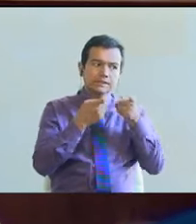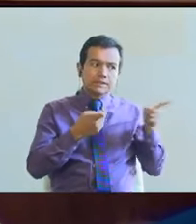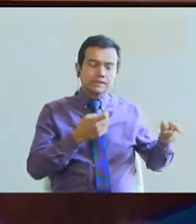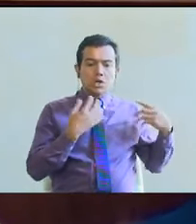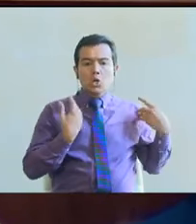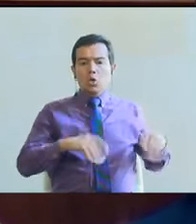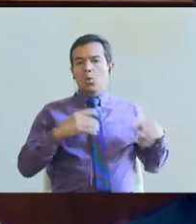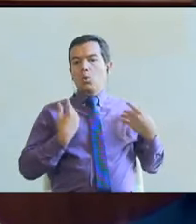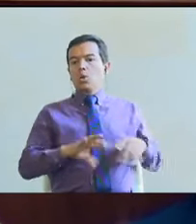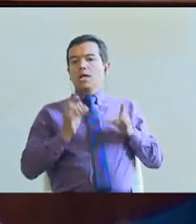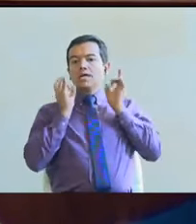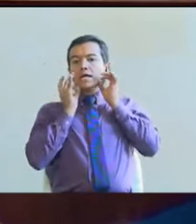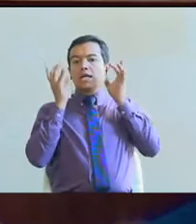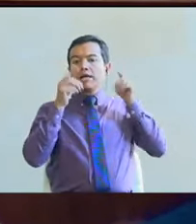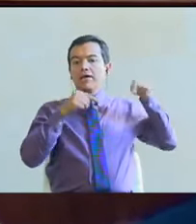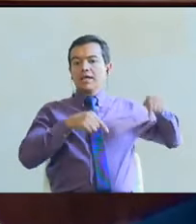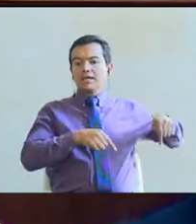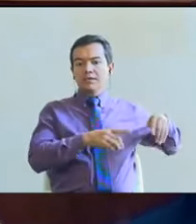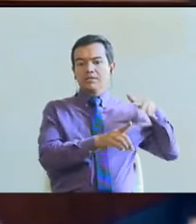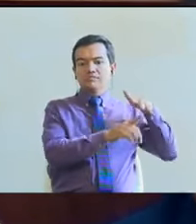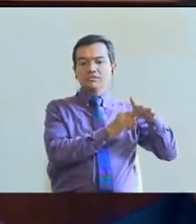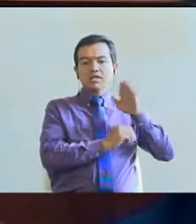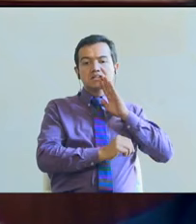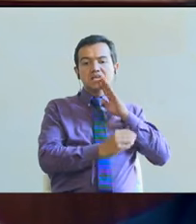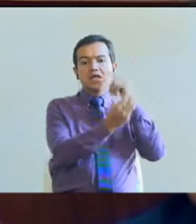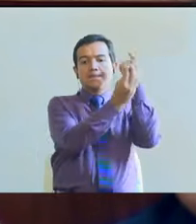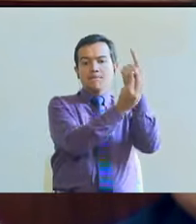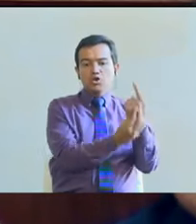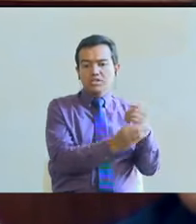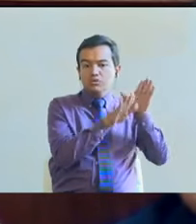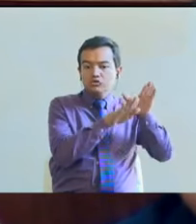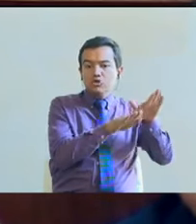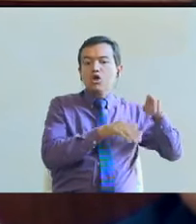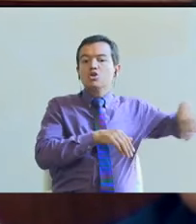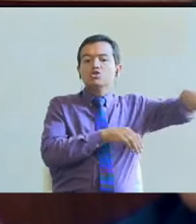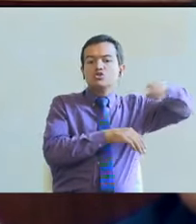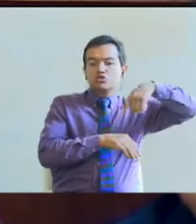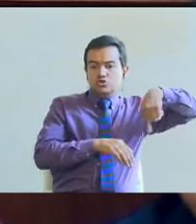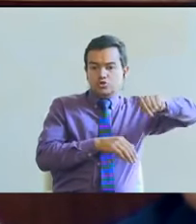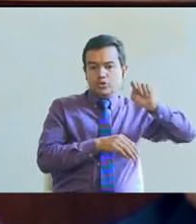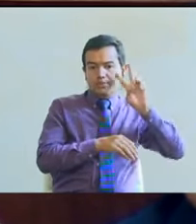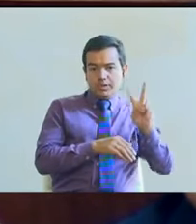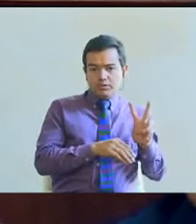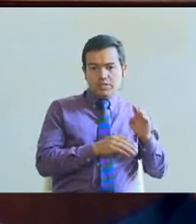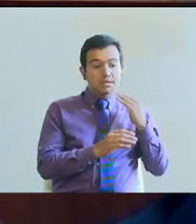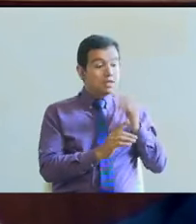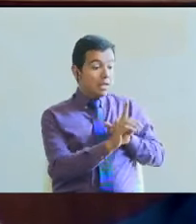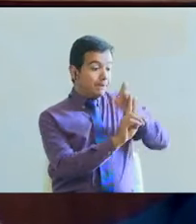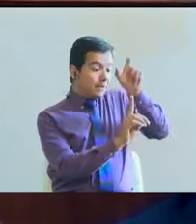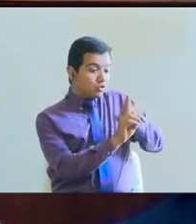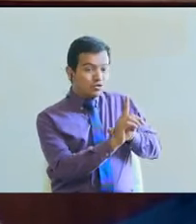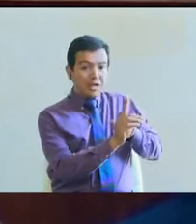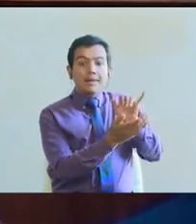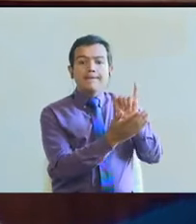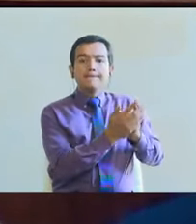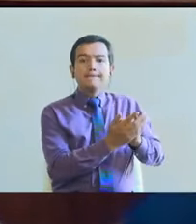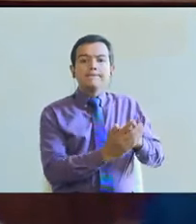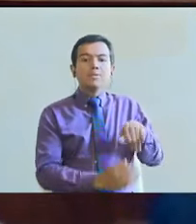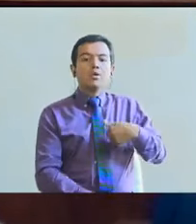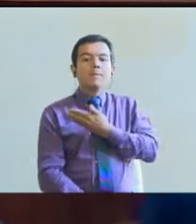representa para los diputados en Venezuela si al diputado al primer